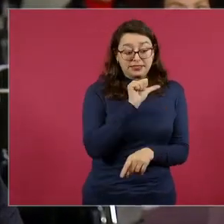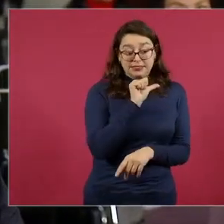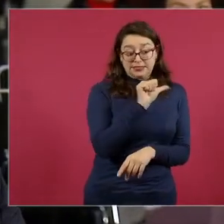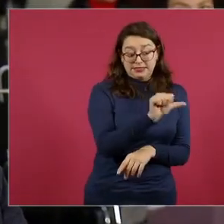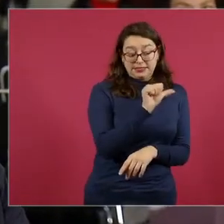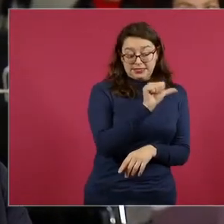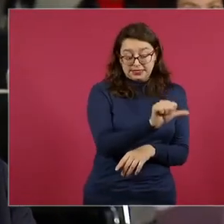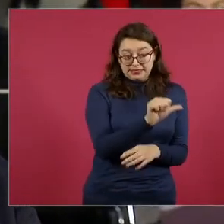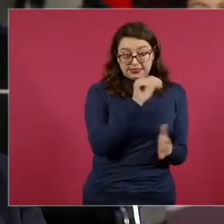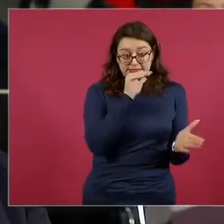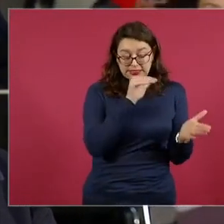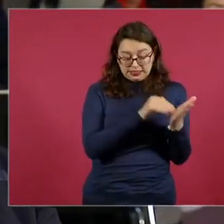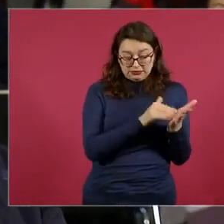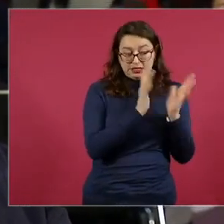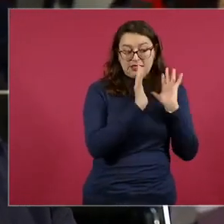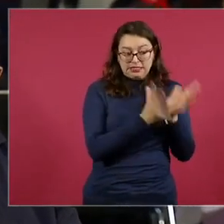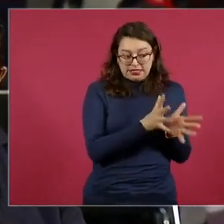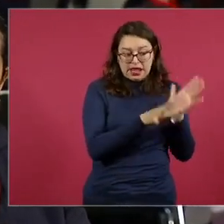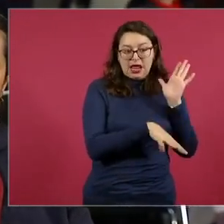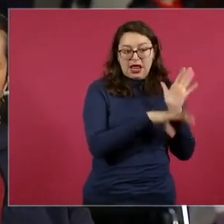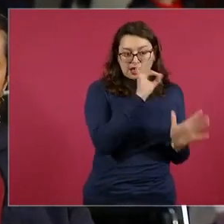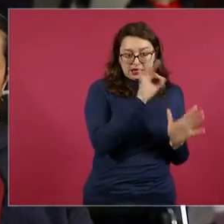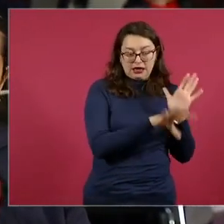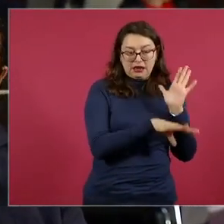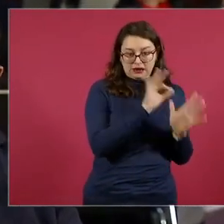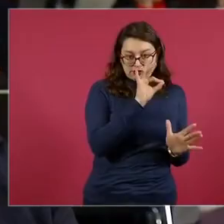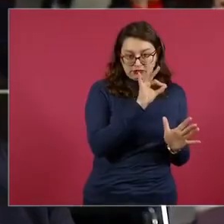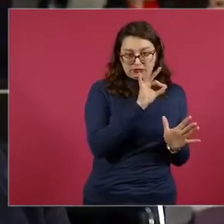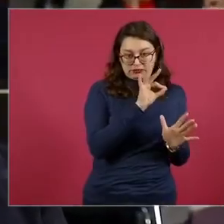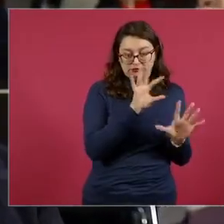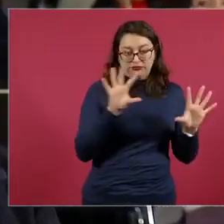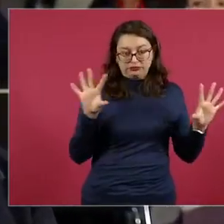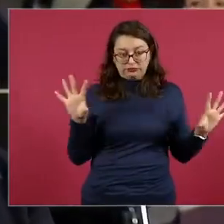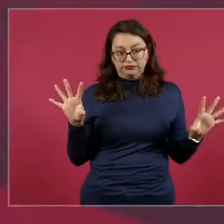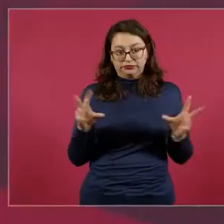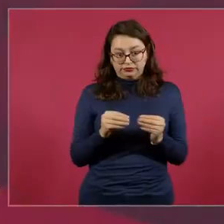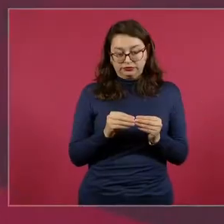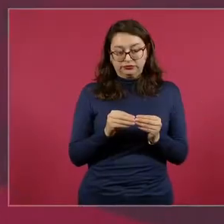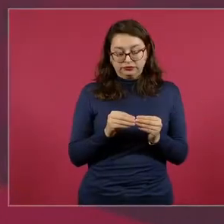16,681 personas localizadas. Eso nos da un universo de